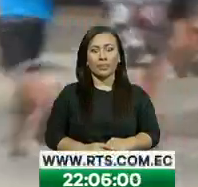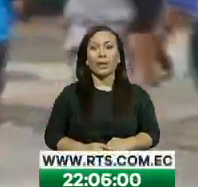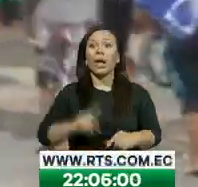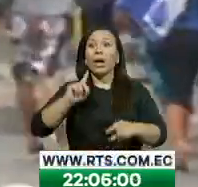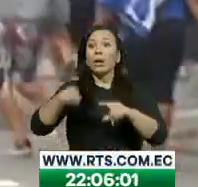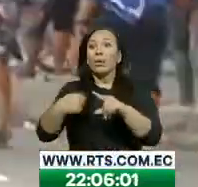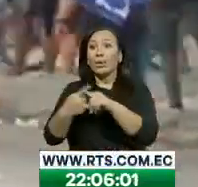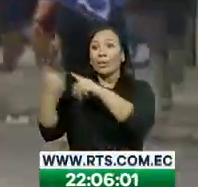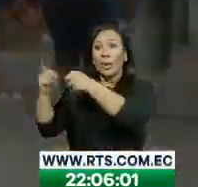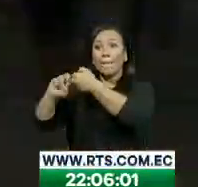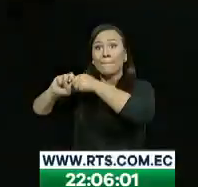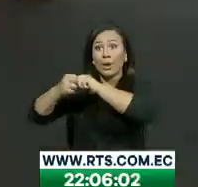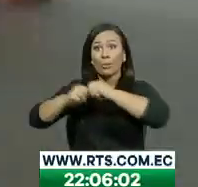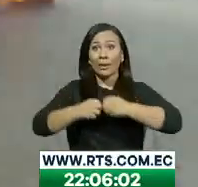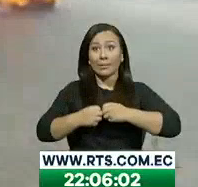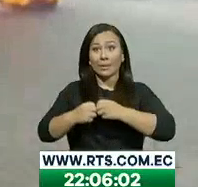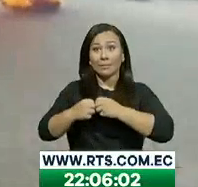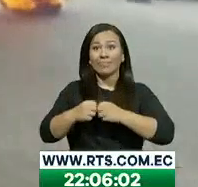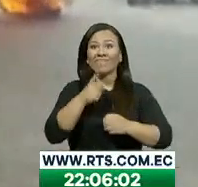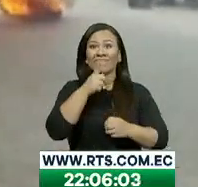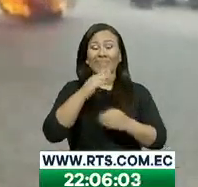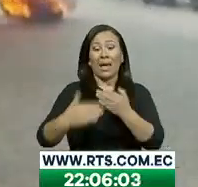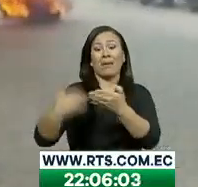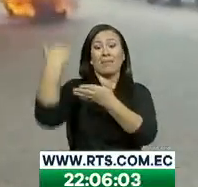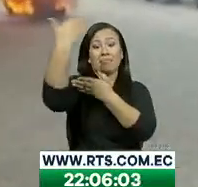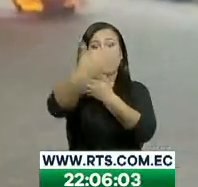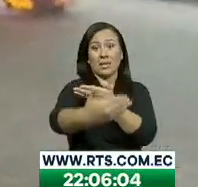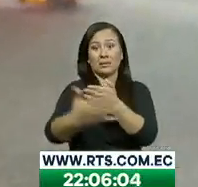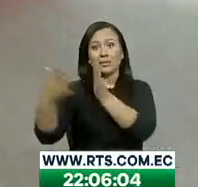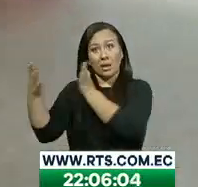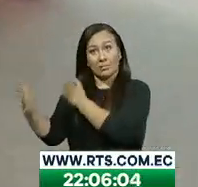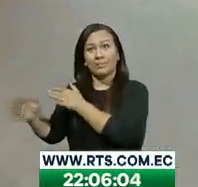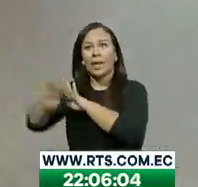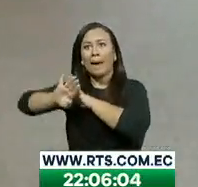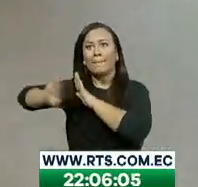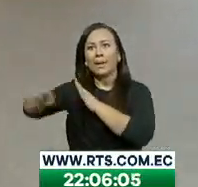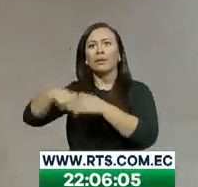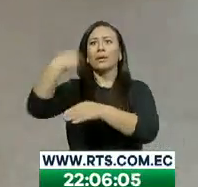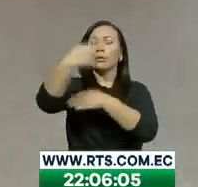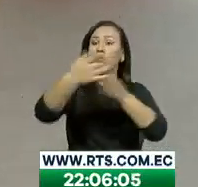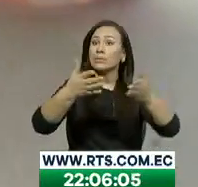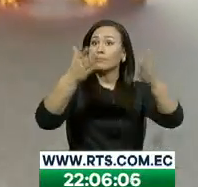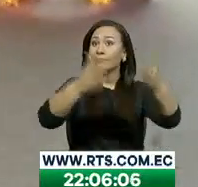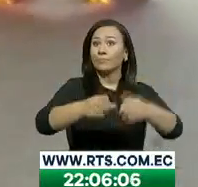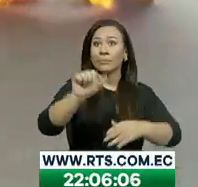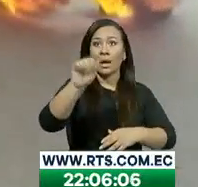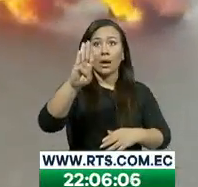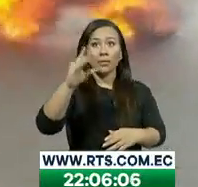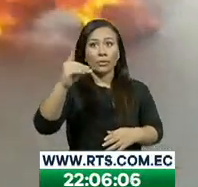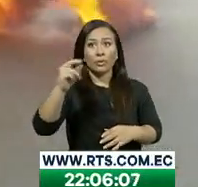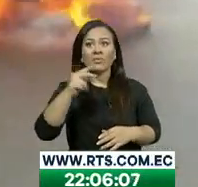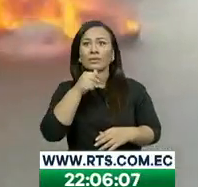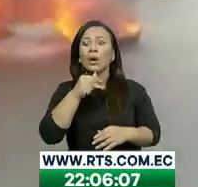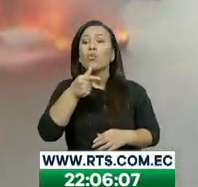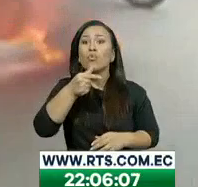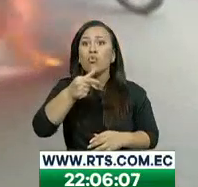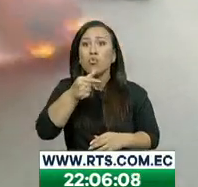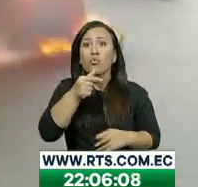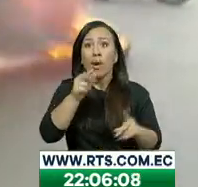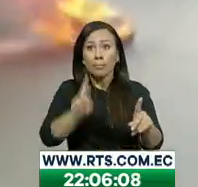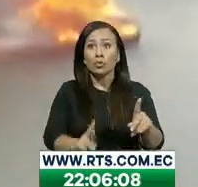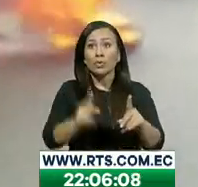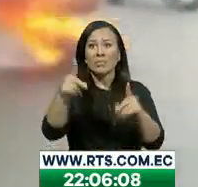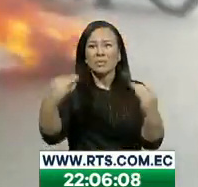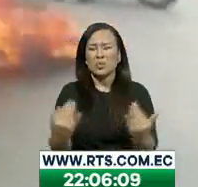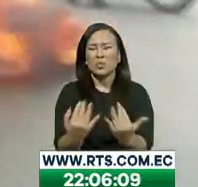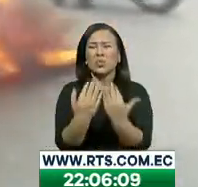Mientras esto ocurría por un lado, un kilómetro más allá, en la avenida Abdón Calderón, sector del Guasmo Sur, el humo negro de las llantas